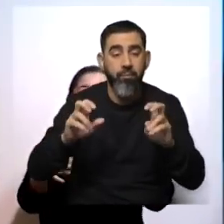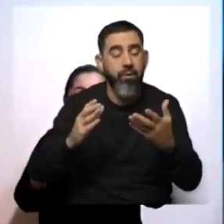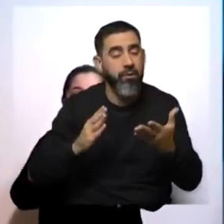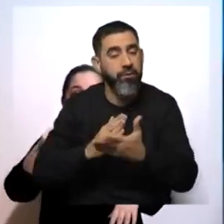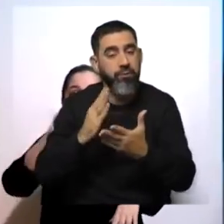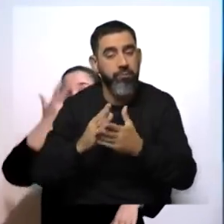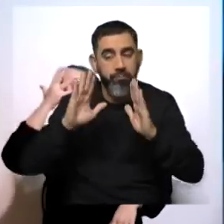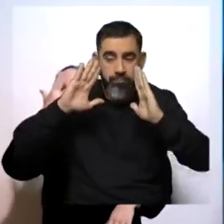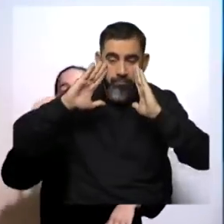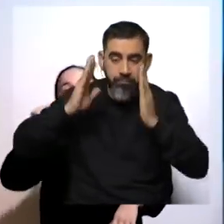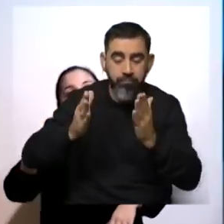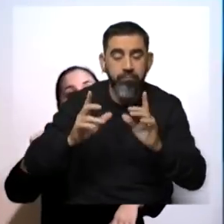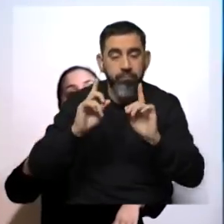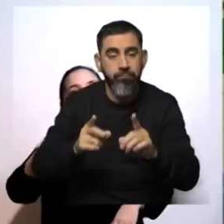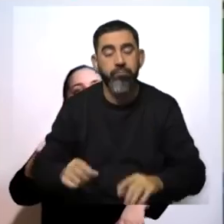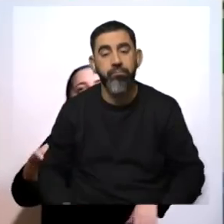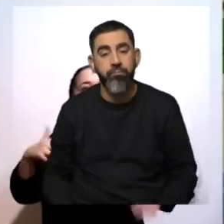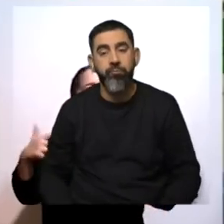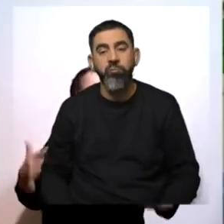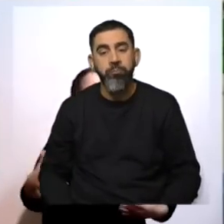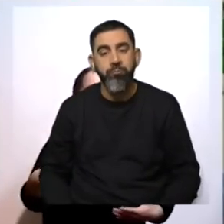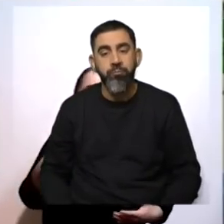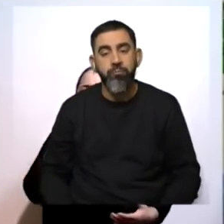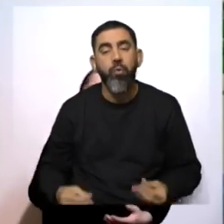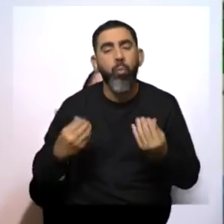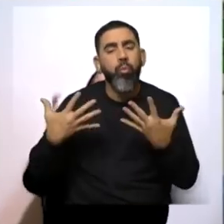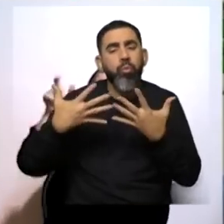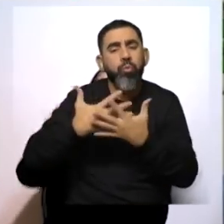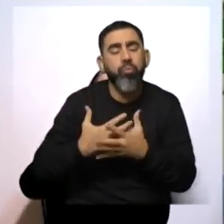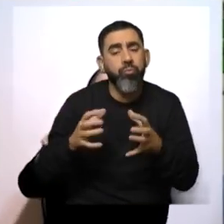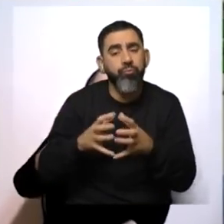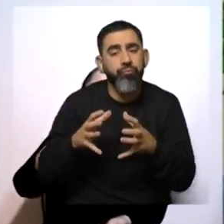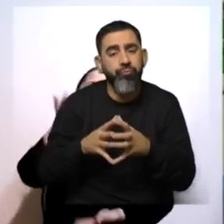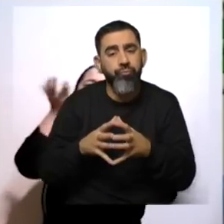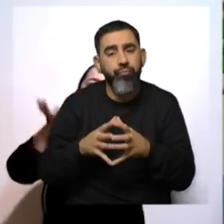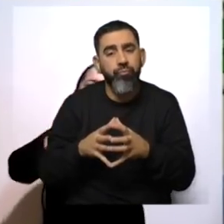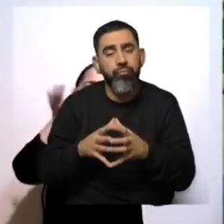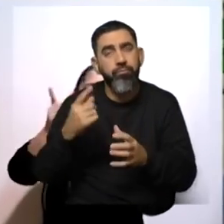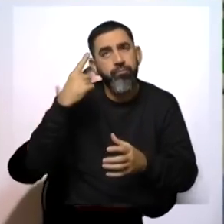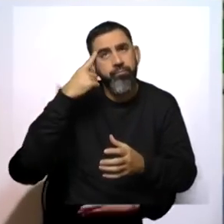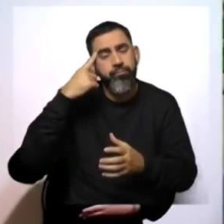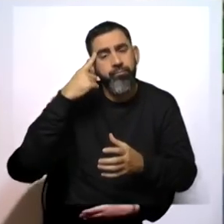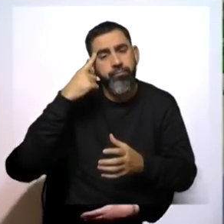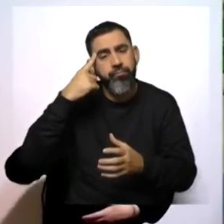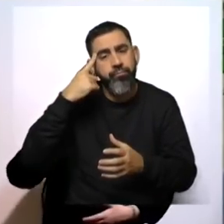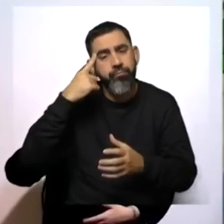todos como muy en foco del sector claro y como puede llegar a afectar el sector en cuanto a pienso hasta en el en el empleo no